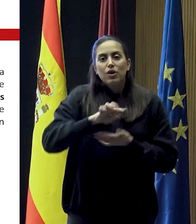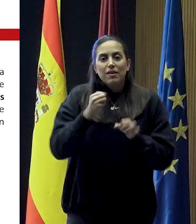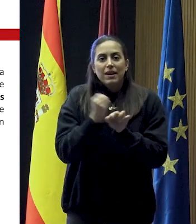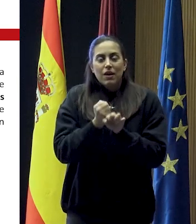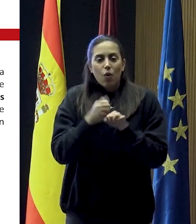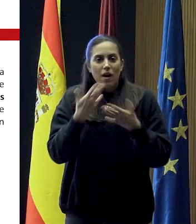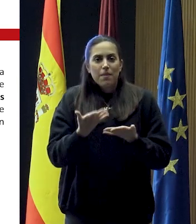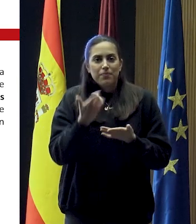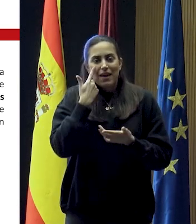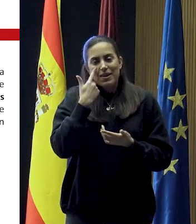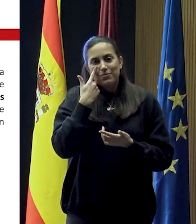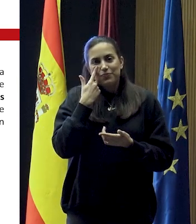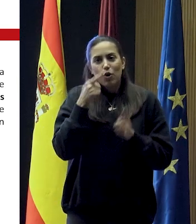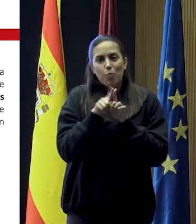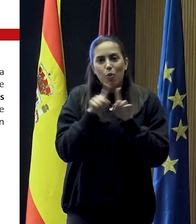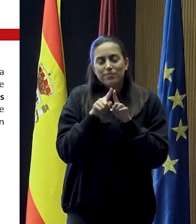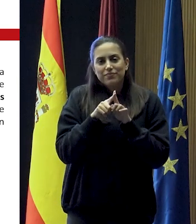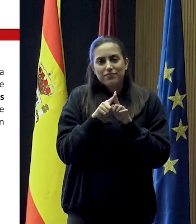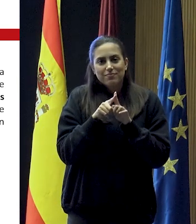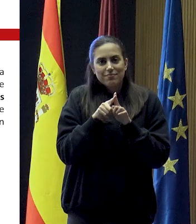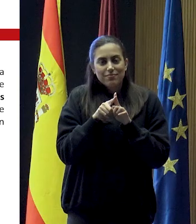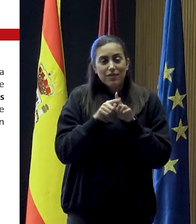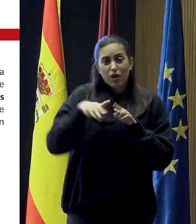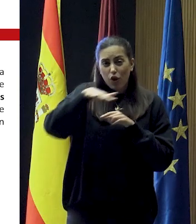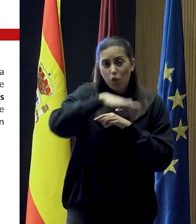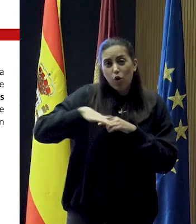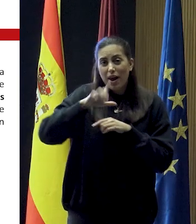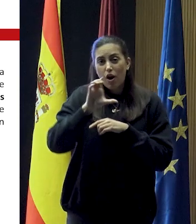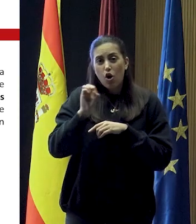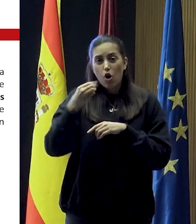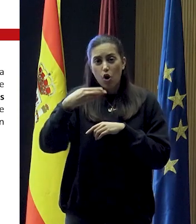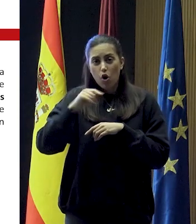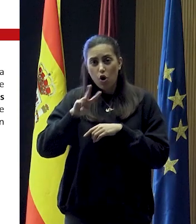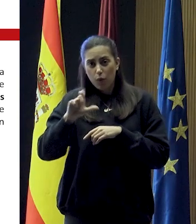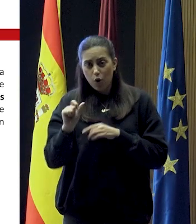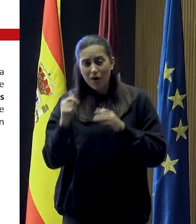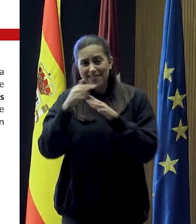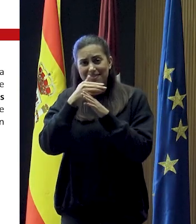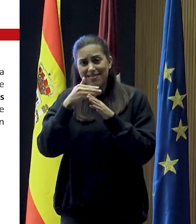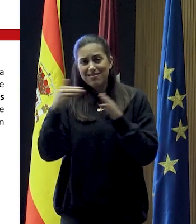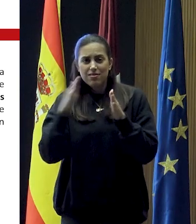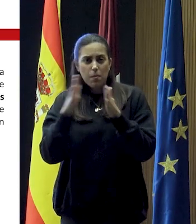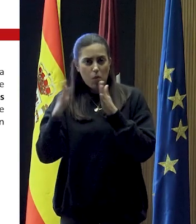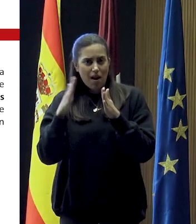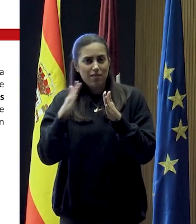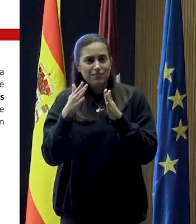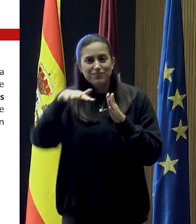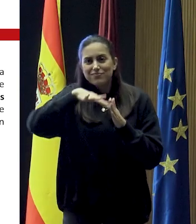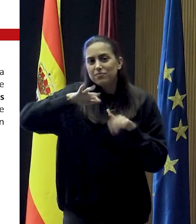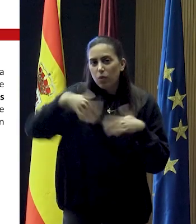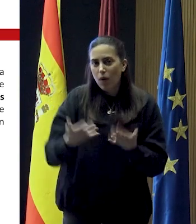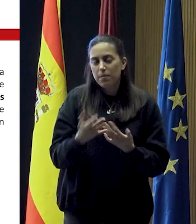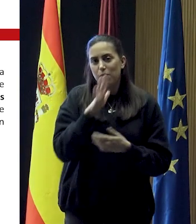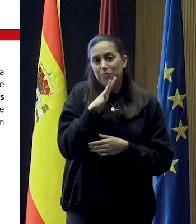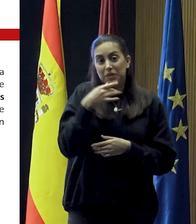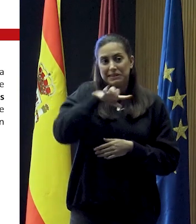qué patrones tenemos a lo largo de todo el lóbulo temporal, porque esa es otra. Los bancos de cerebros normalmente lo que hacen es coger una muestra en